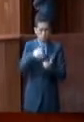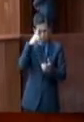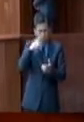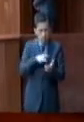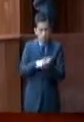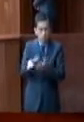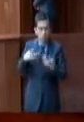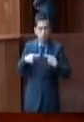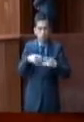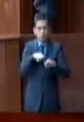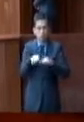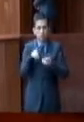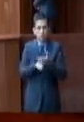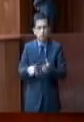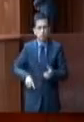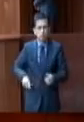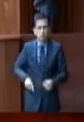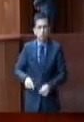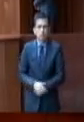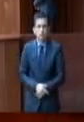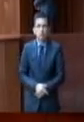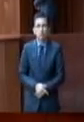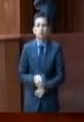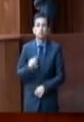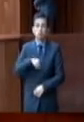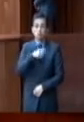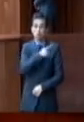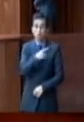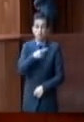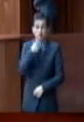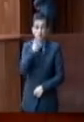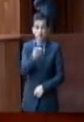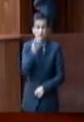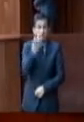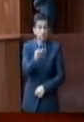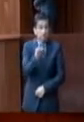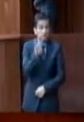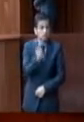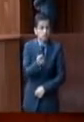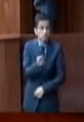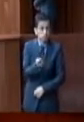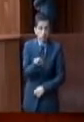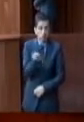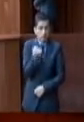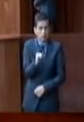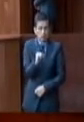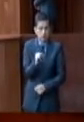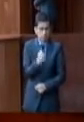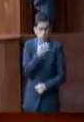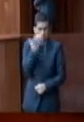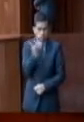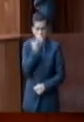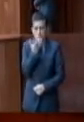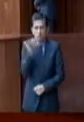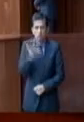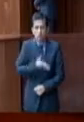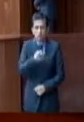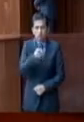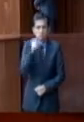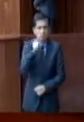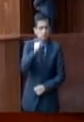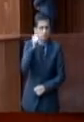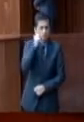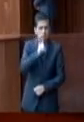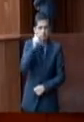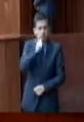en principio que estamos frente a un ejercicio común que realizan los sindicatos en la